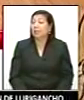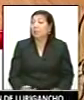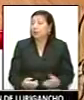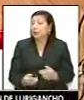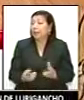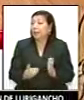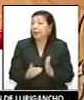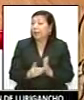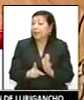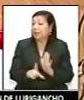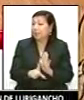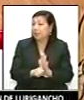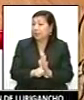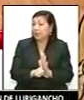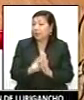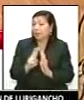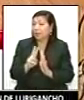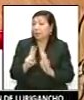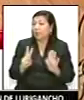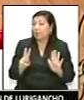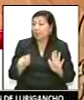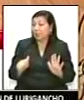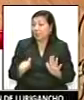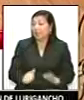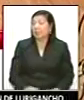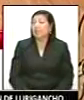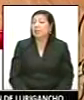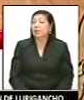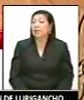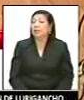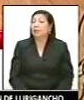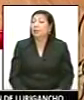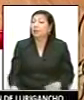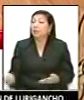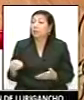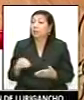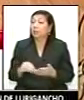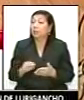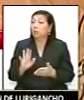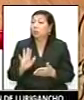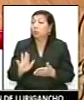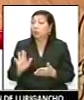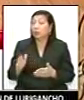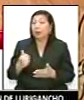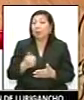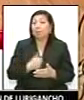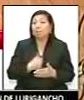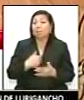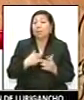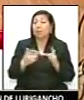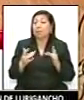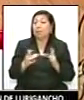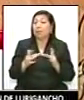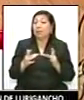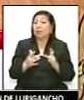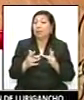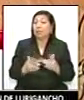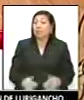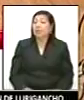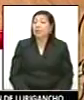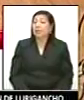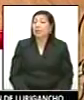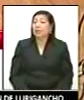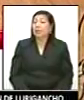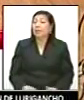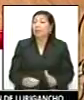por el Decreto Legislativo 276, equiparándolos a sus pares de la misma entidad regulados